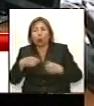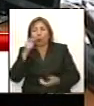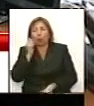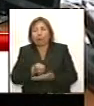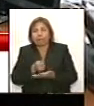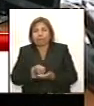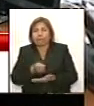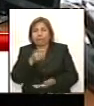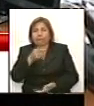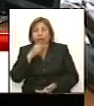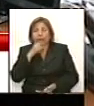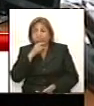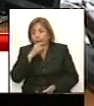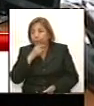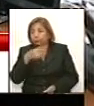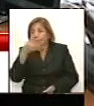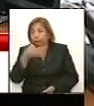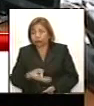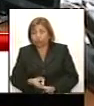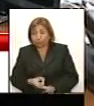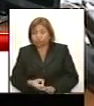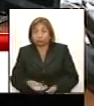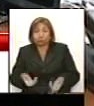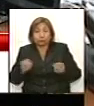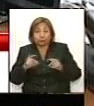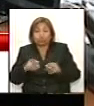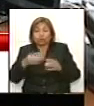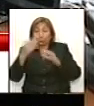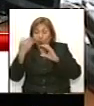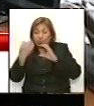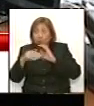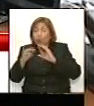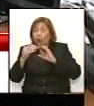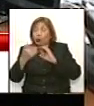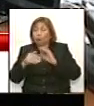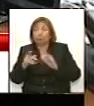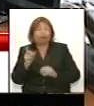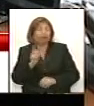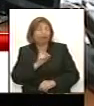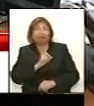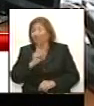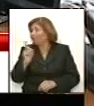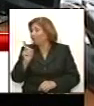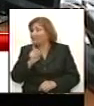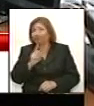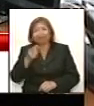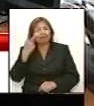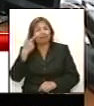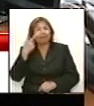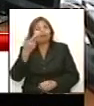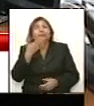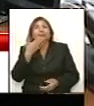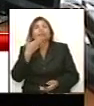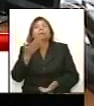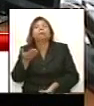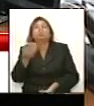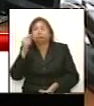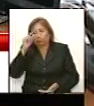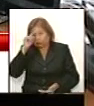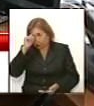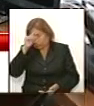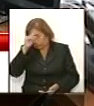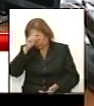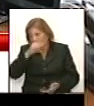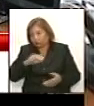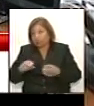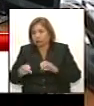para la víctima. Es verdad que cuando es virtual y no puedes identificar a la persona, es difícil